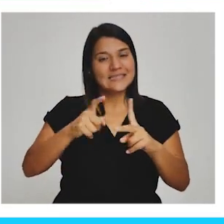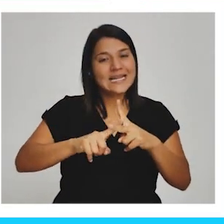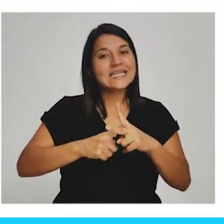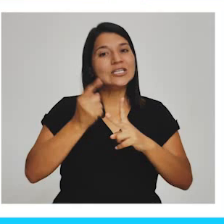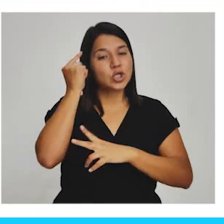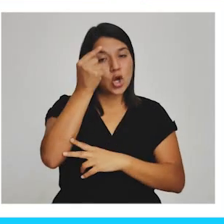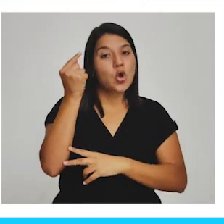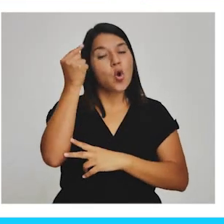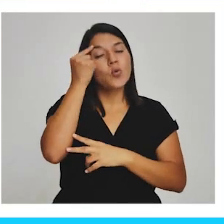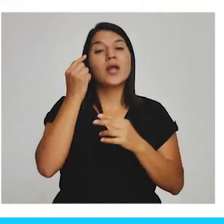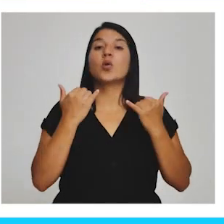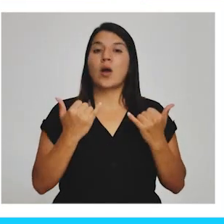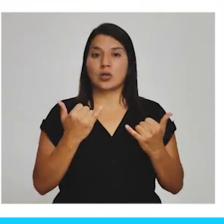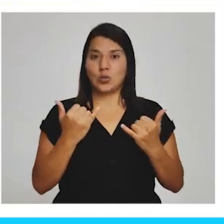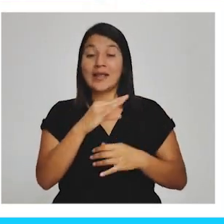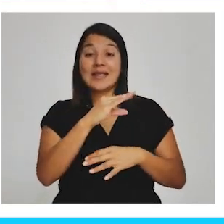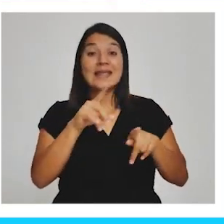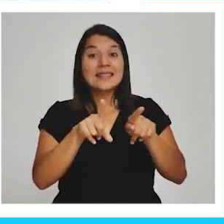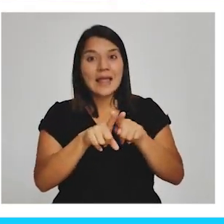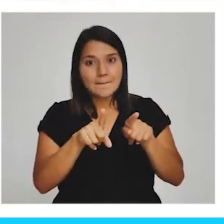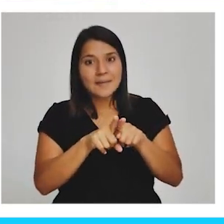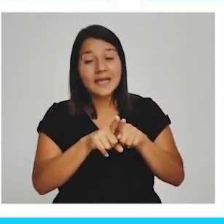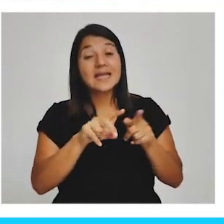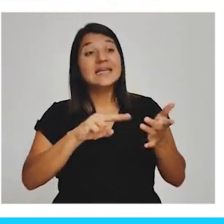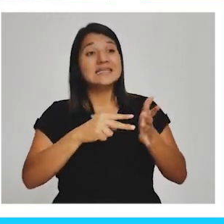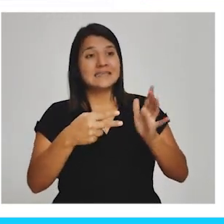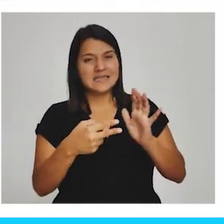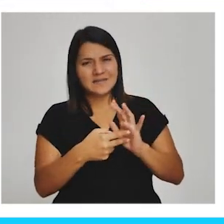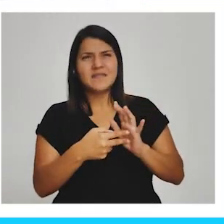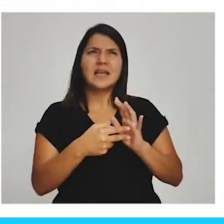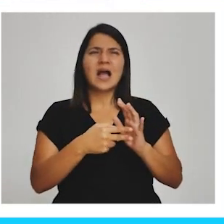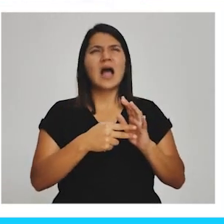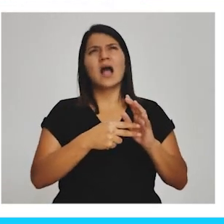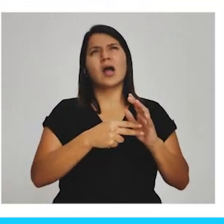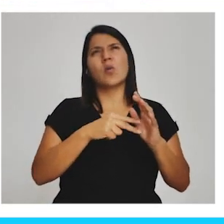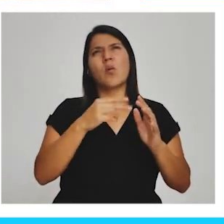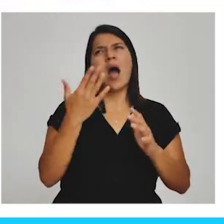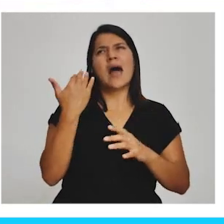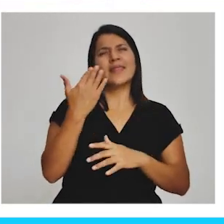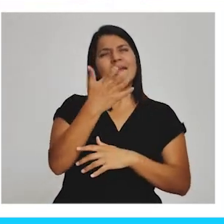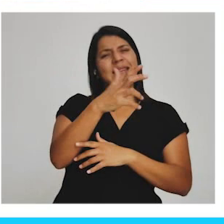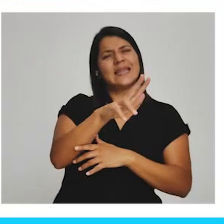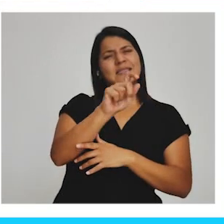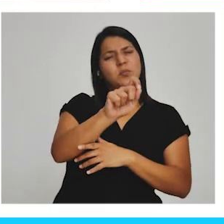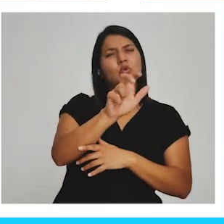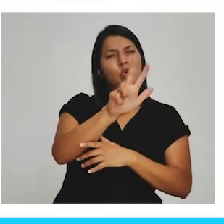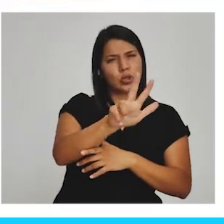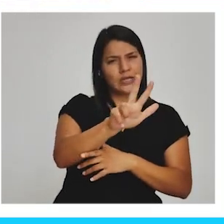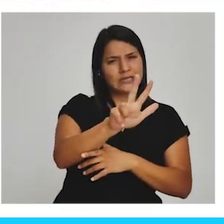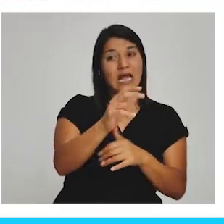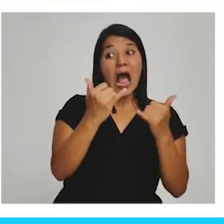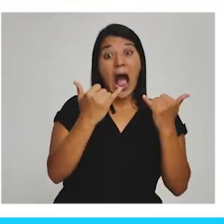una disminución en la tasa de desempleo de más de 5 puntos. Era de 13.3 cuando empezamos, ahora